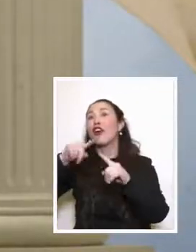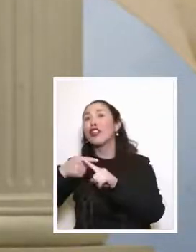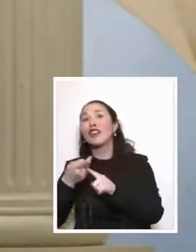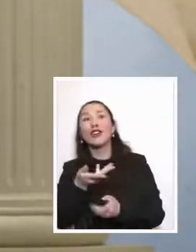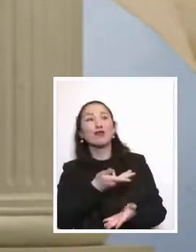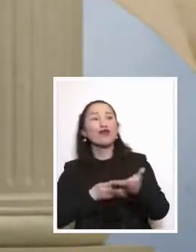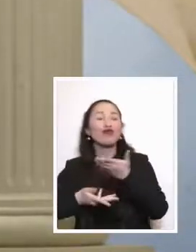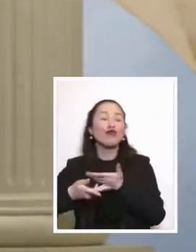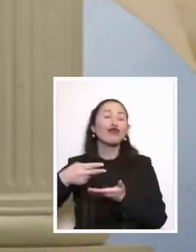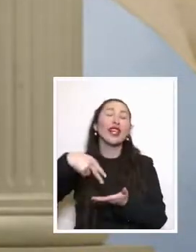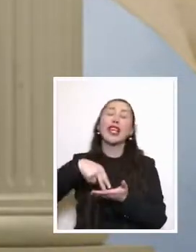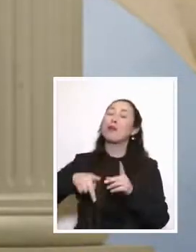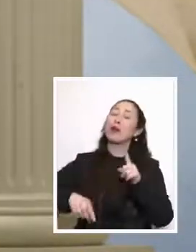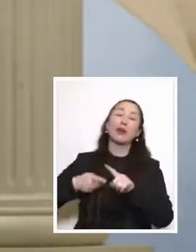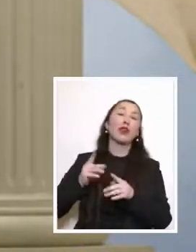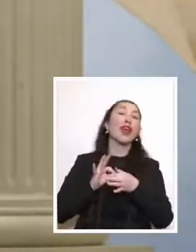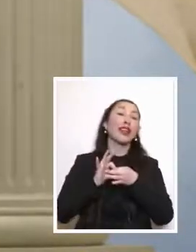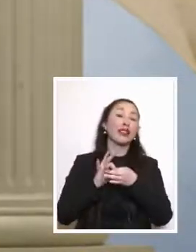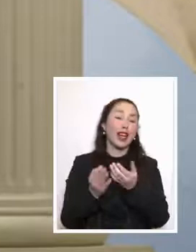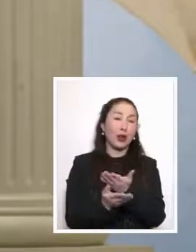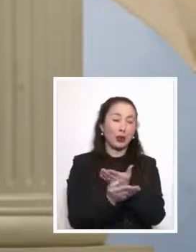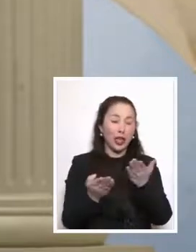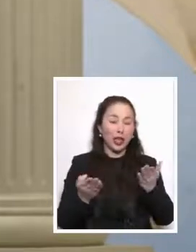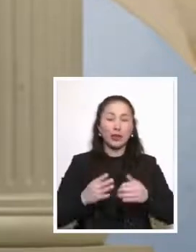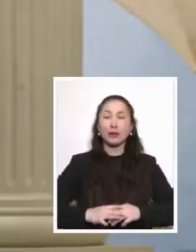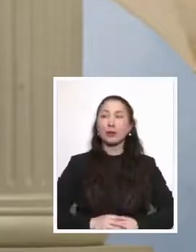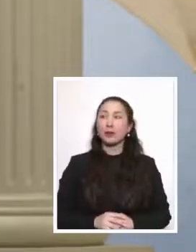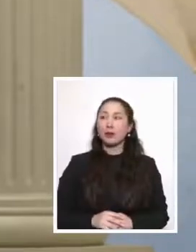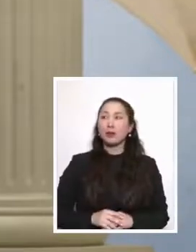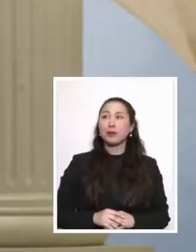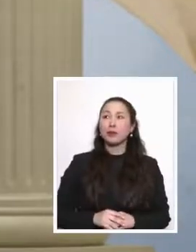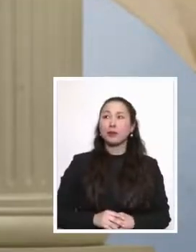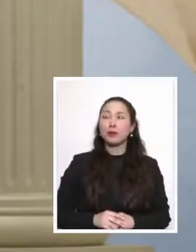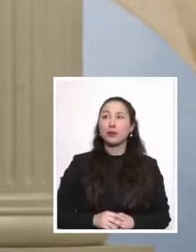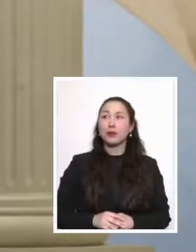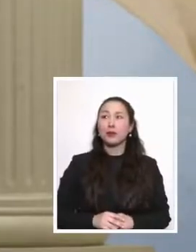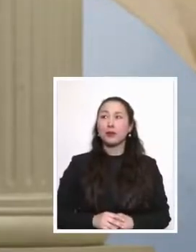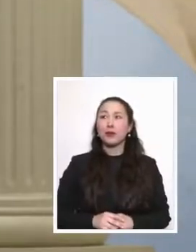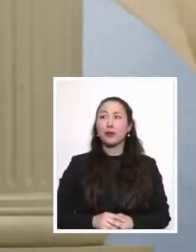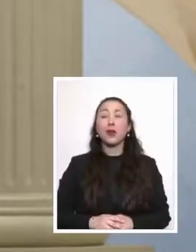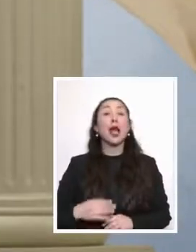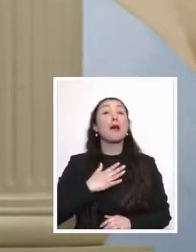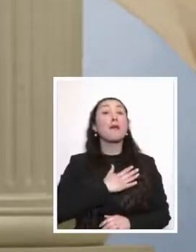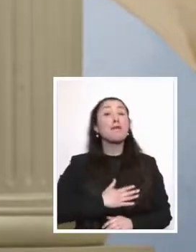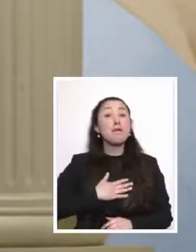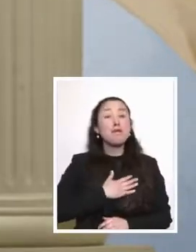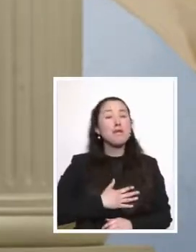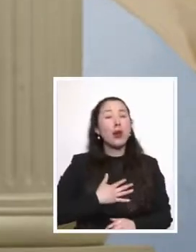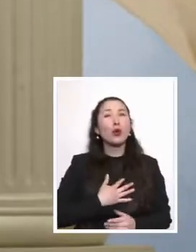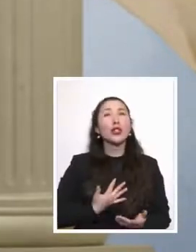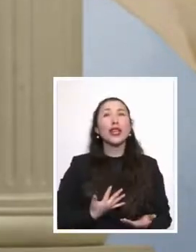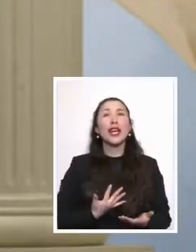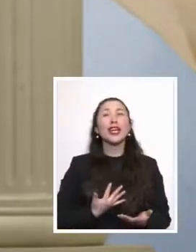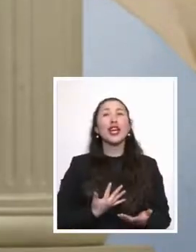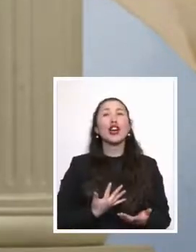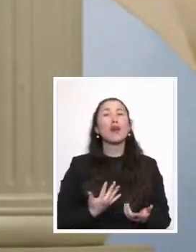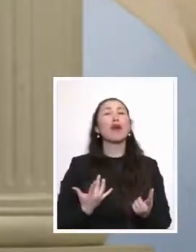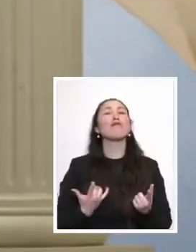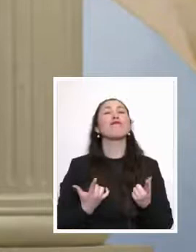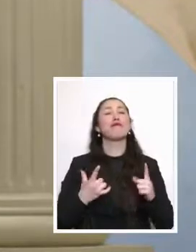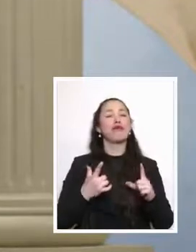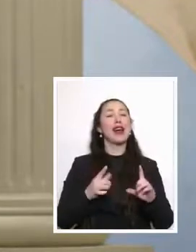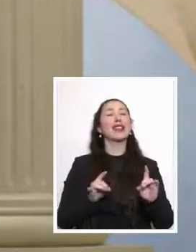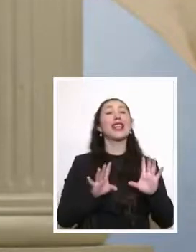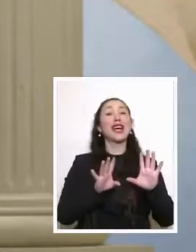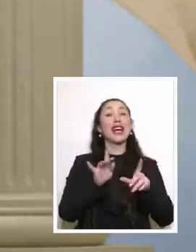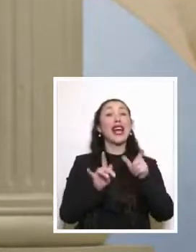histórico. Así que, en primer lugar, gracias a todos. Pero me gustaría realmente remarcar y agradecer a los que